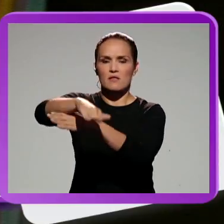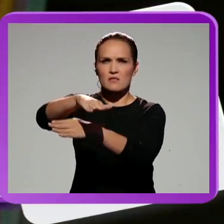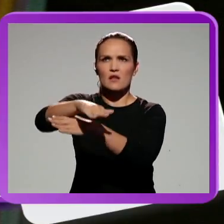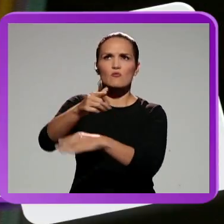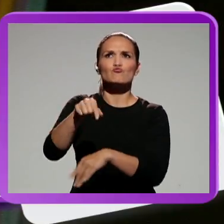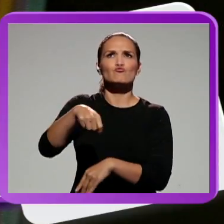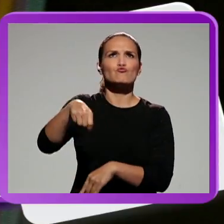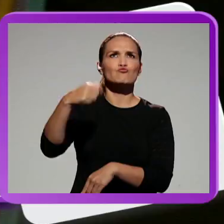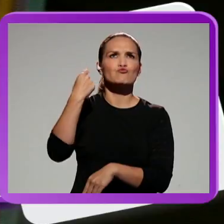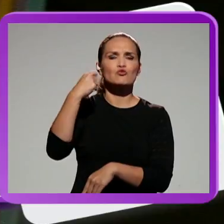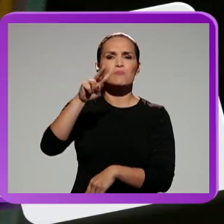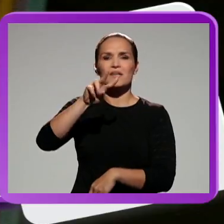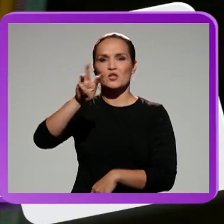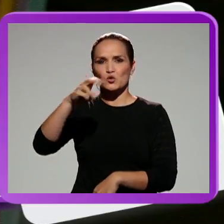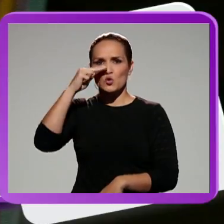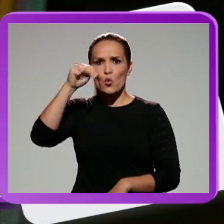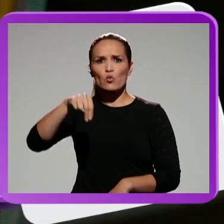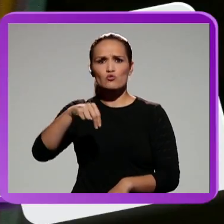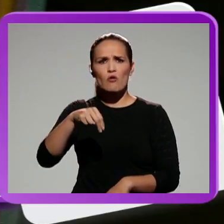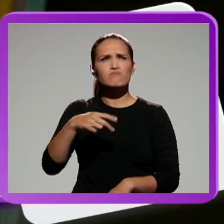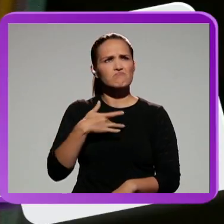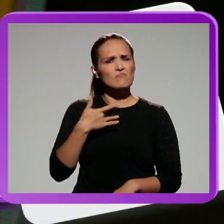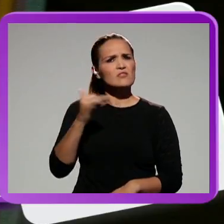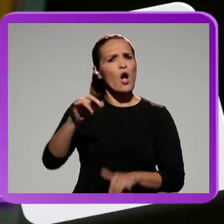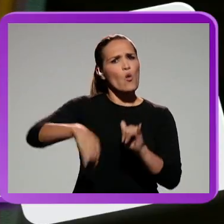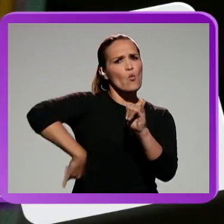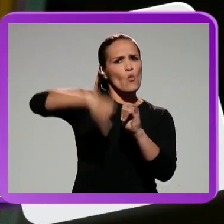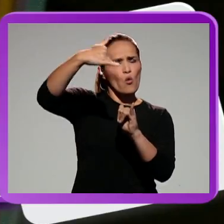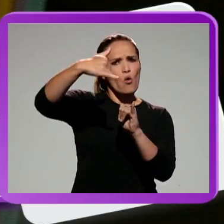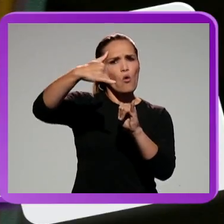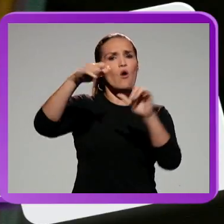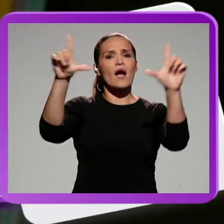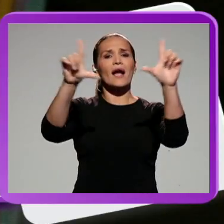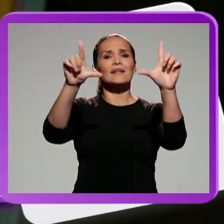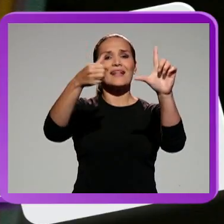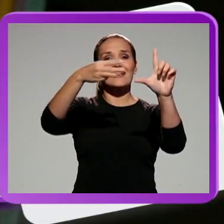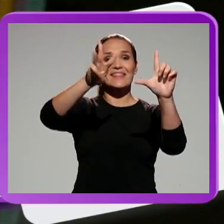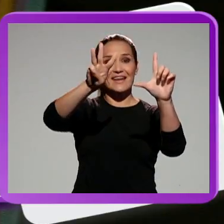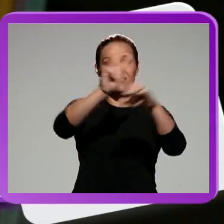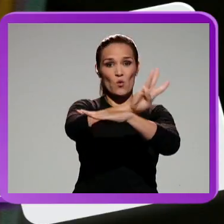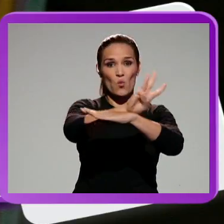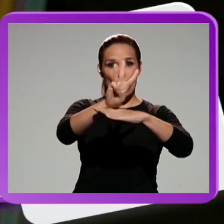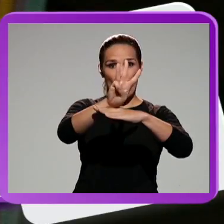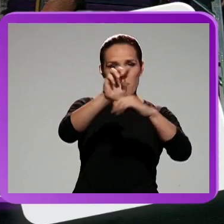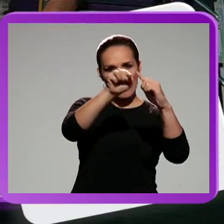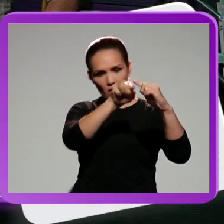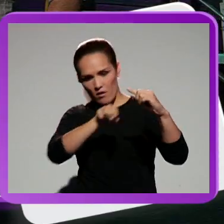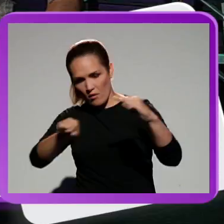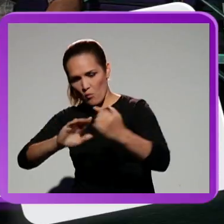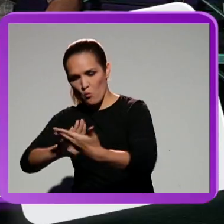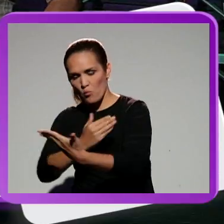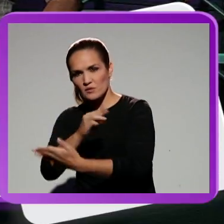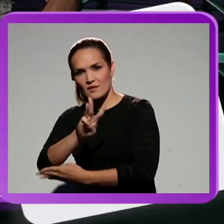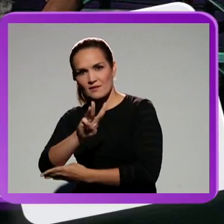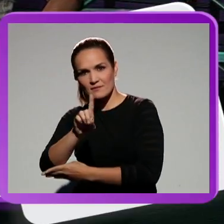estoy mal, ya debe estar en redes, ya debe estar en nuestra página de música, pues en Canal 13, en la sección de Música 360.